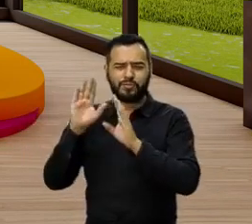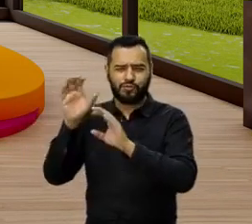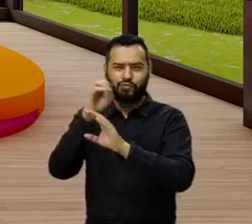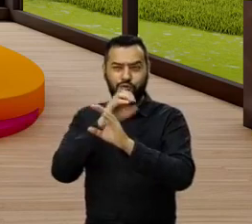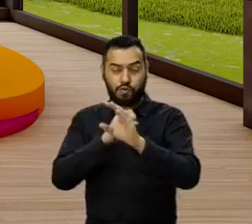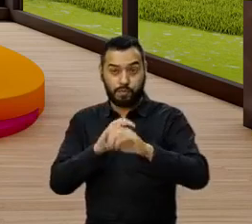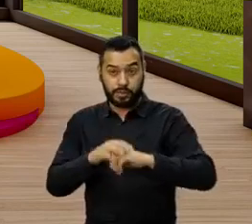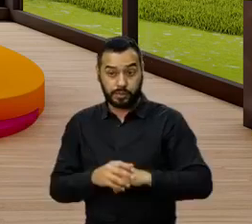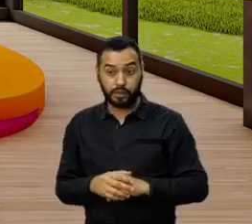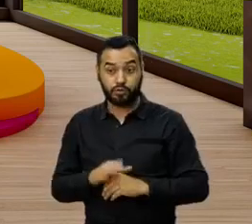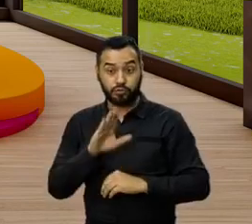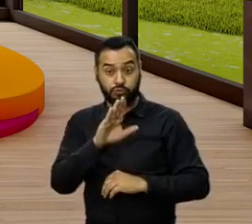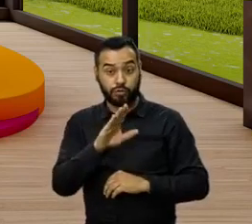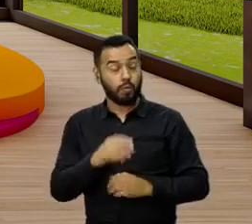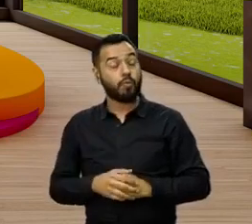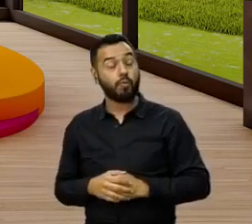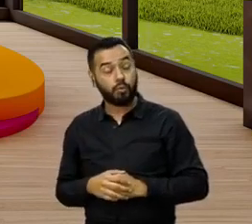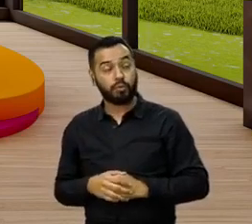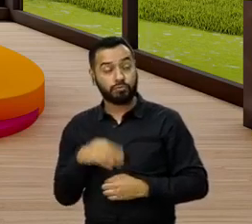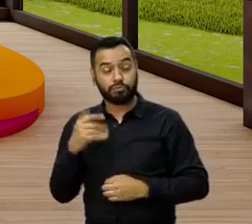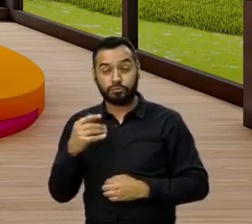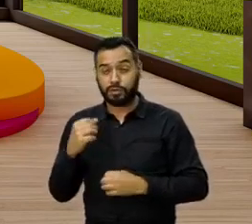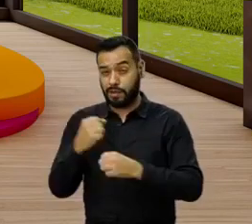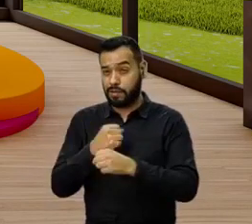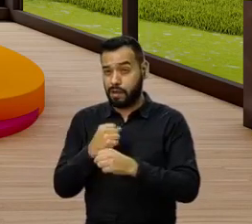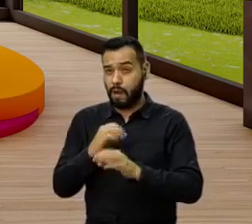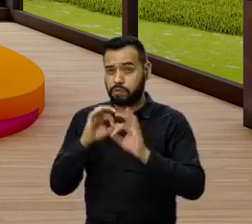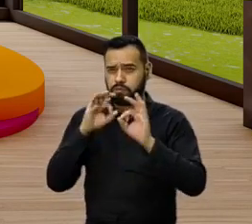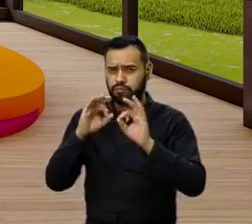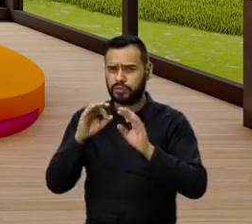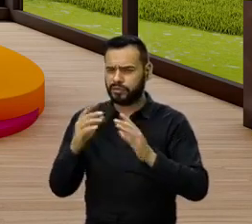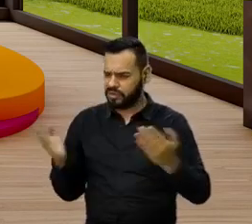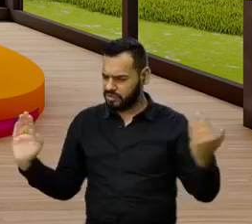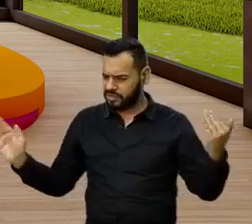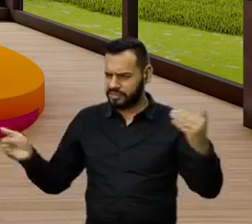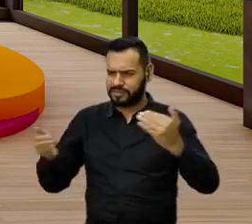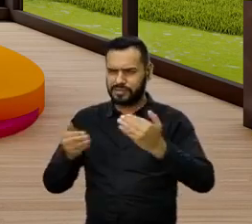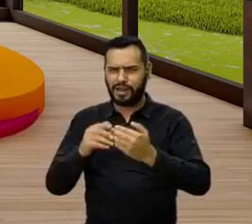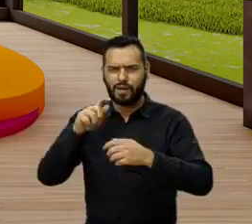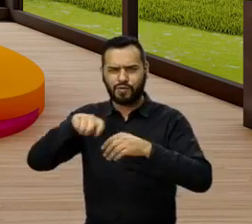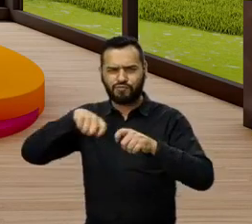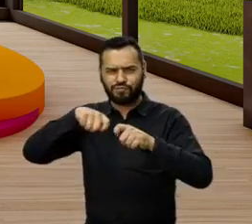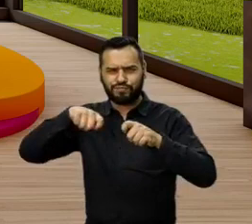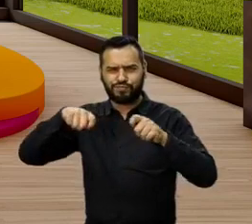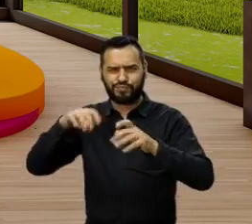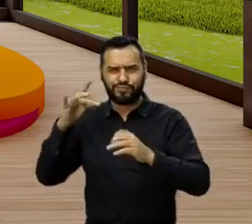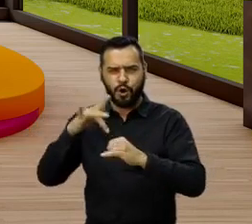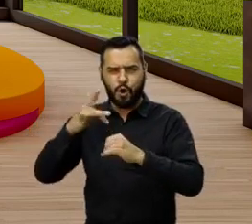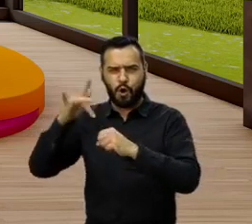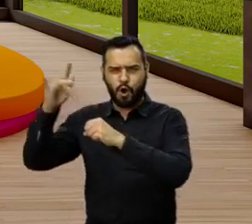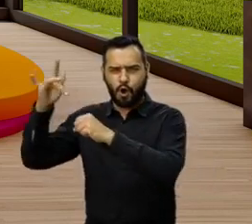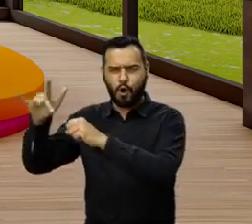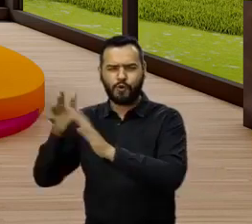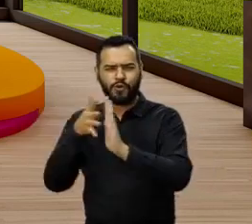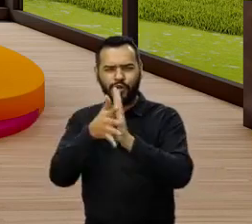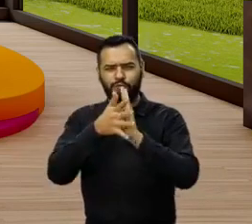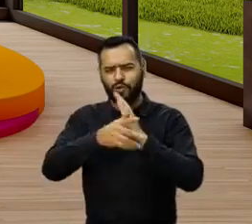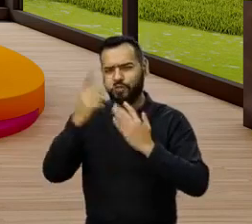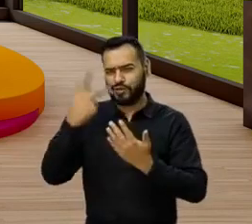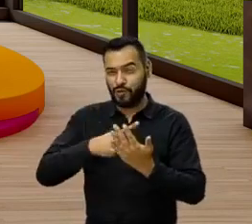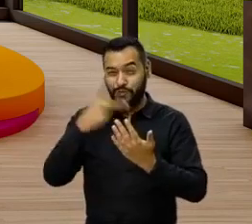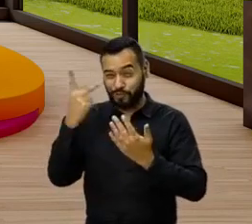de compensar así que has hecho una una gran labor creo que cerramos como decimos con broche de oro con esta información de este gran